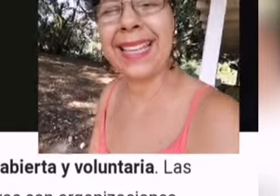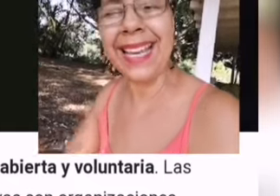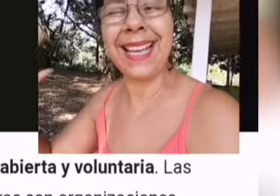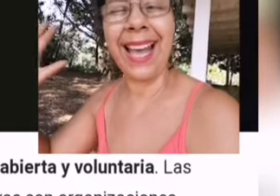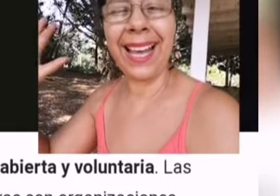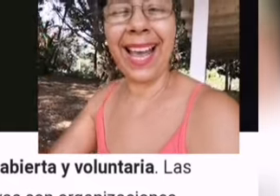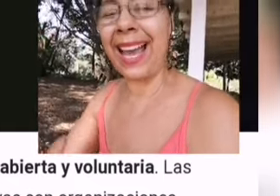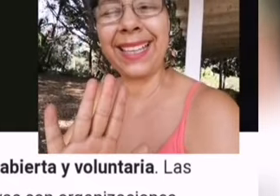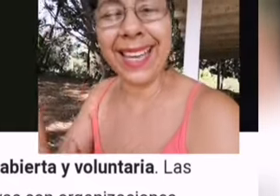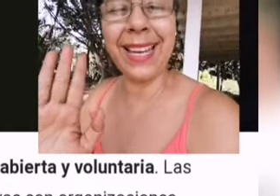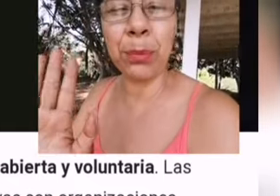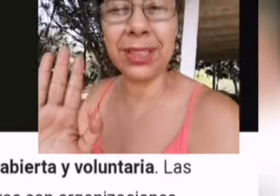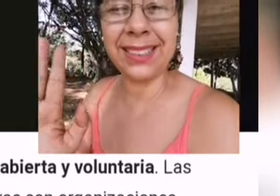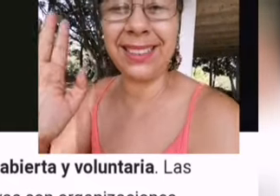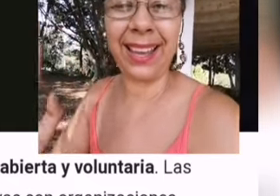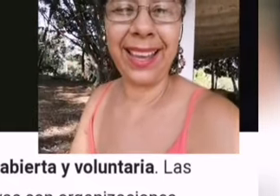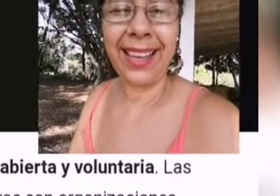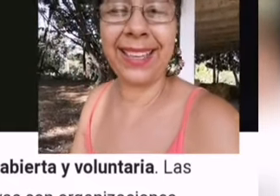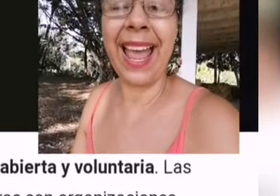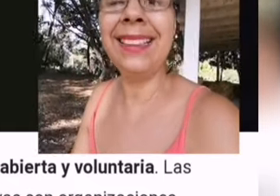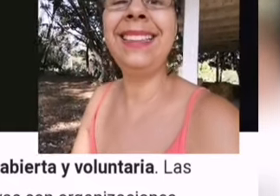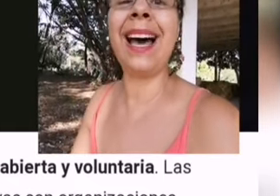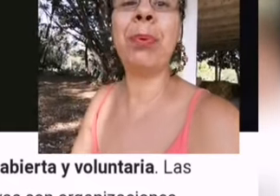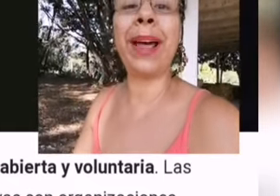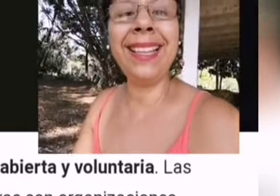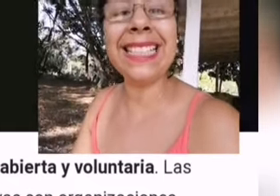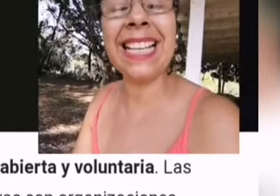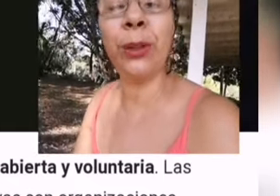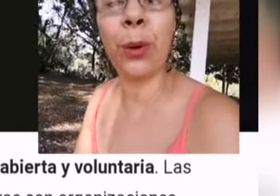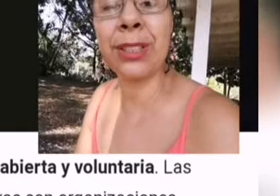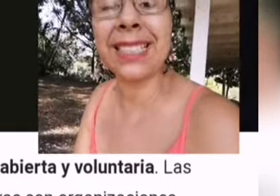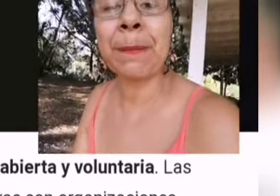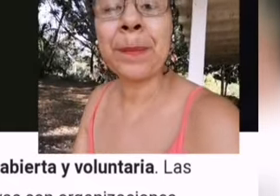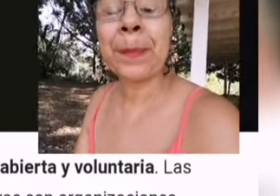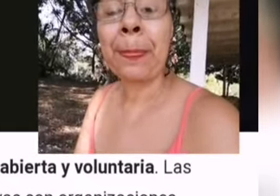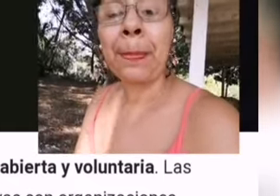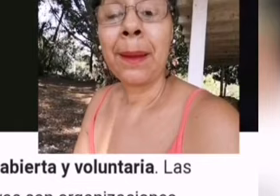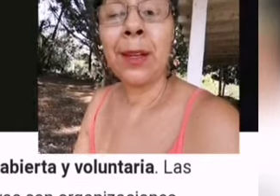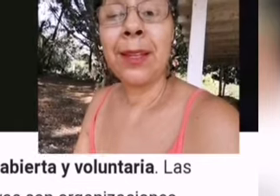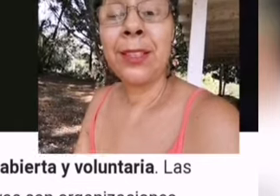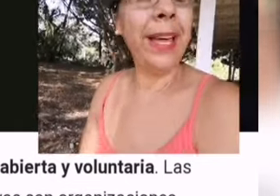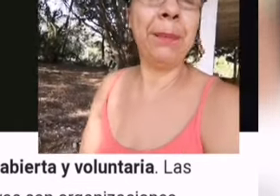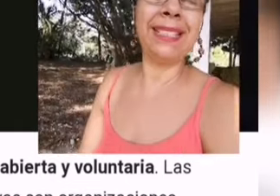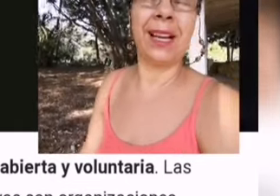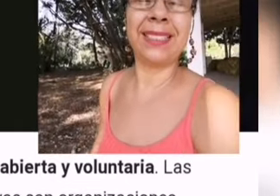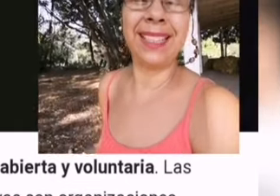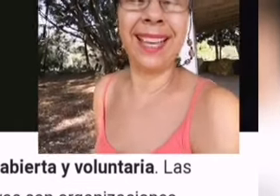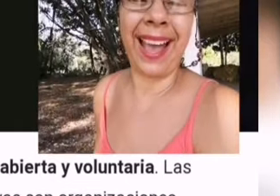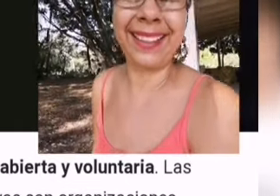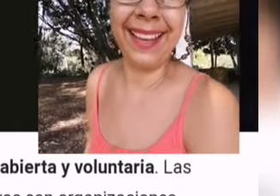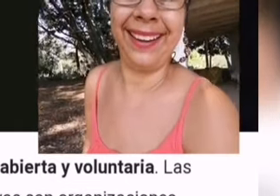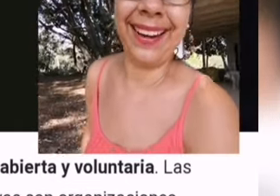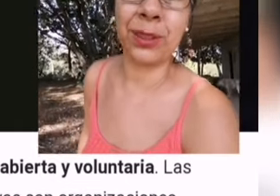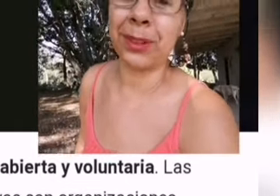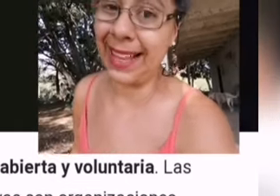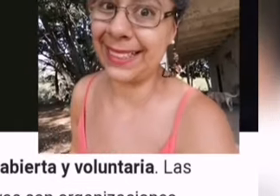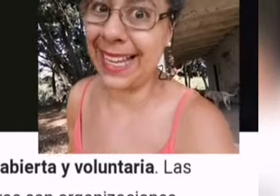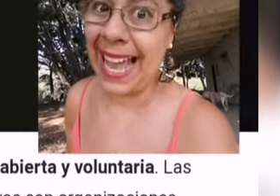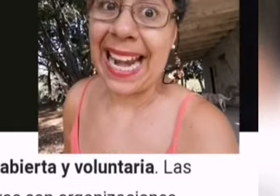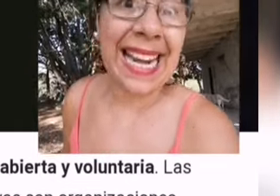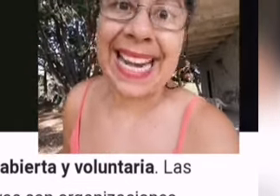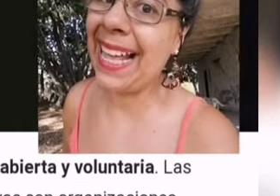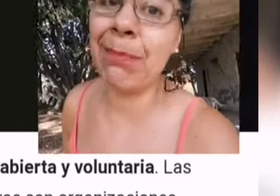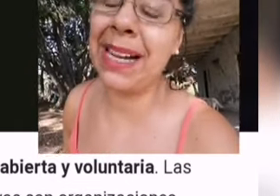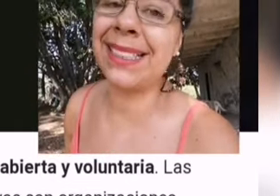soy aquella vocecita que anda por ahí diciendo cosas. Yo nada más, ahora sí que aquí en Alas